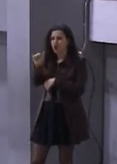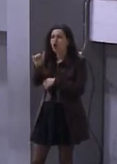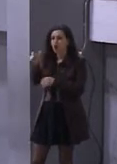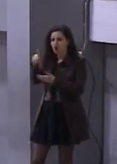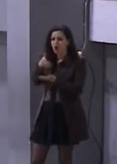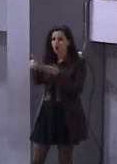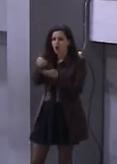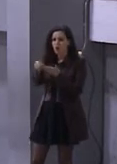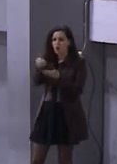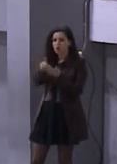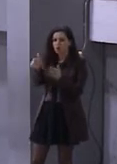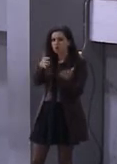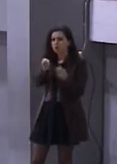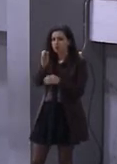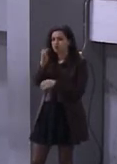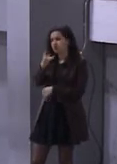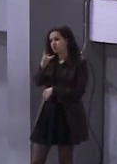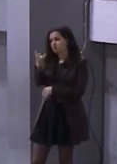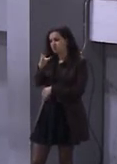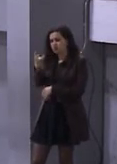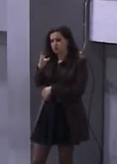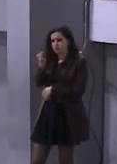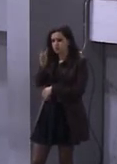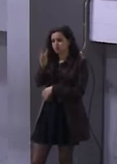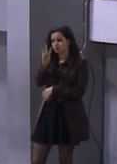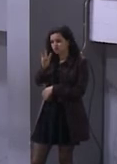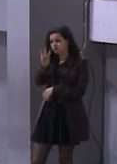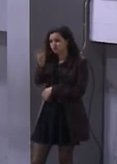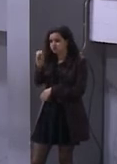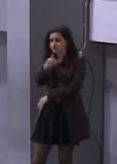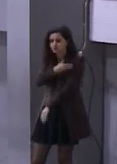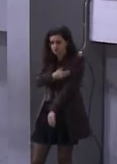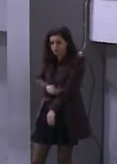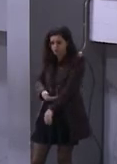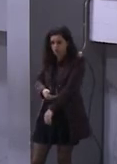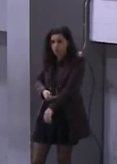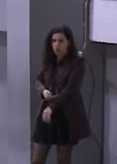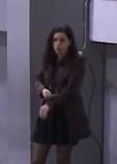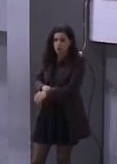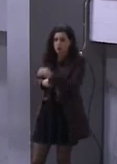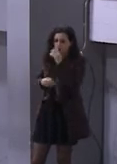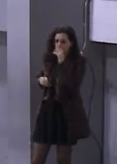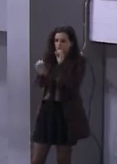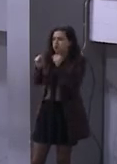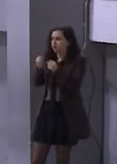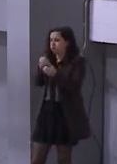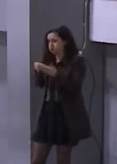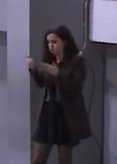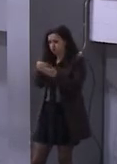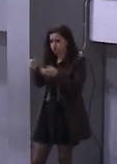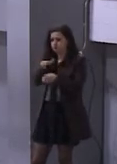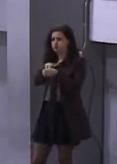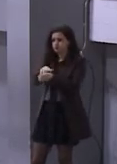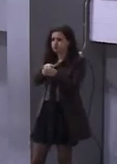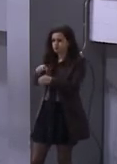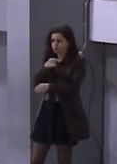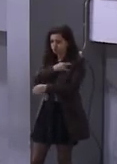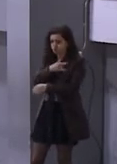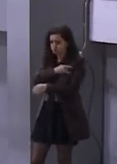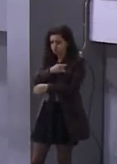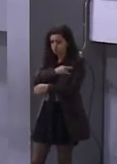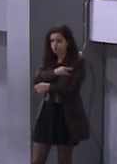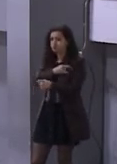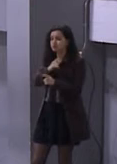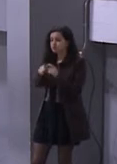que se bajaba un presupuesto de más o menos 330 millones de pesos para la adquisición de un bus para la universidad, pero son